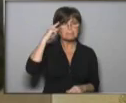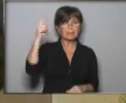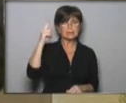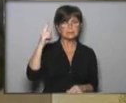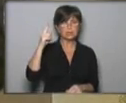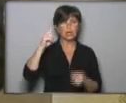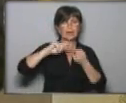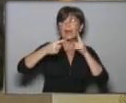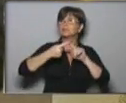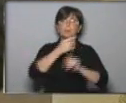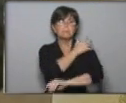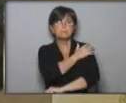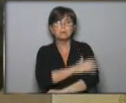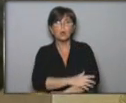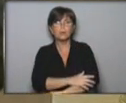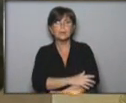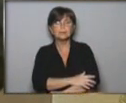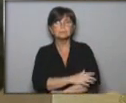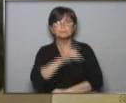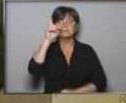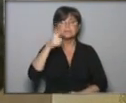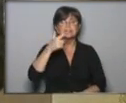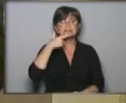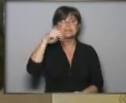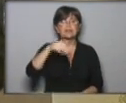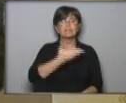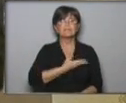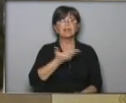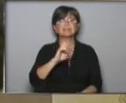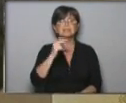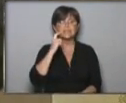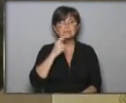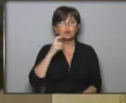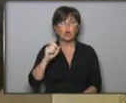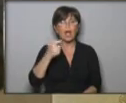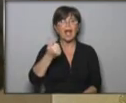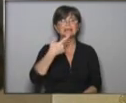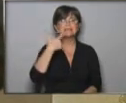inmediatamente la relación con los pobres me llevó a pensar en San Francisco de Asís. Y después